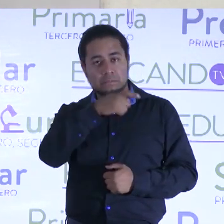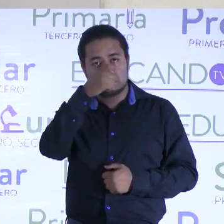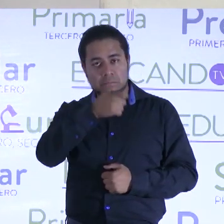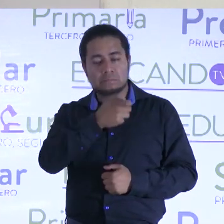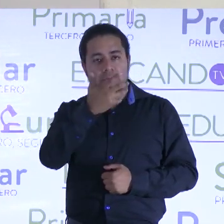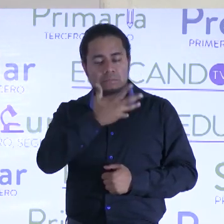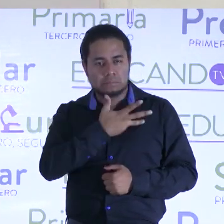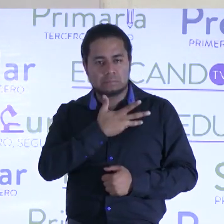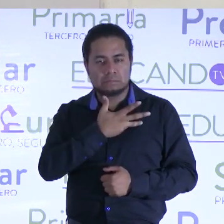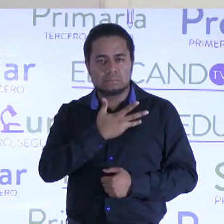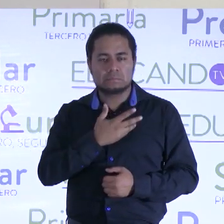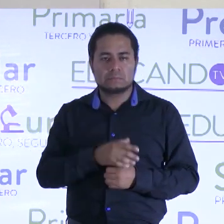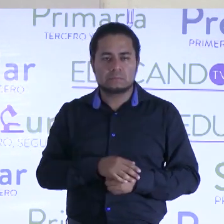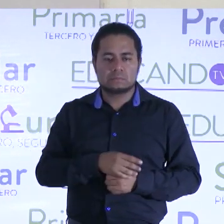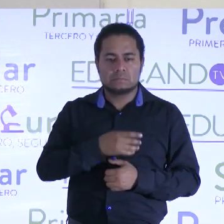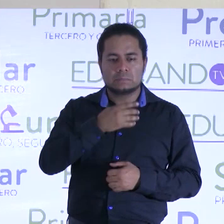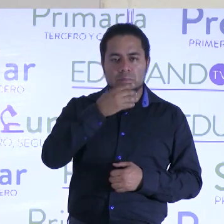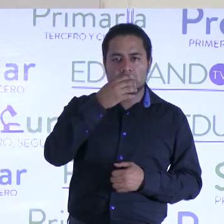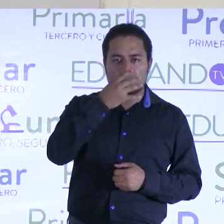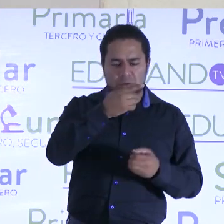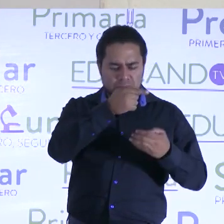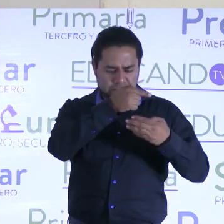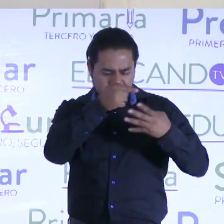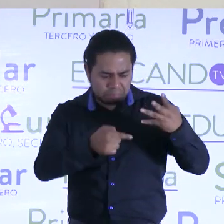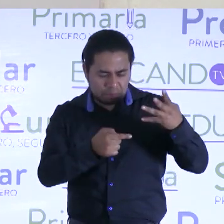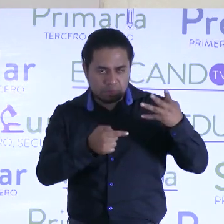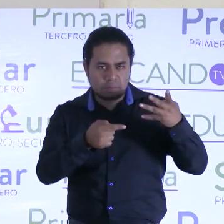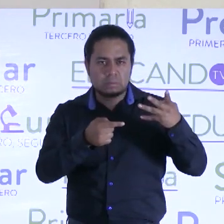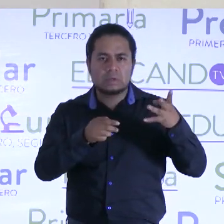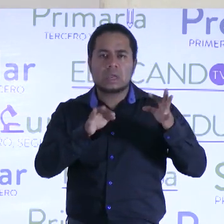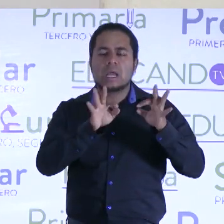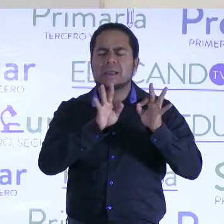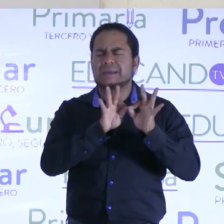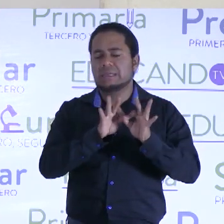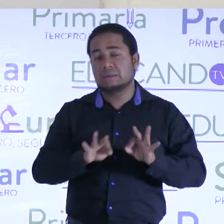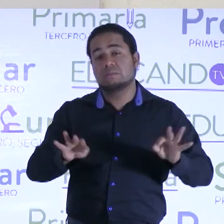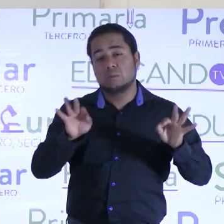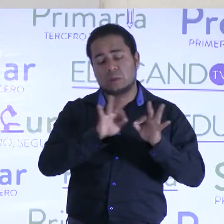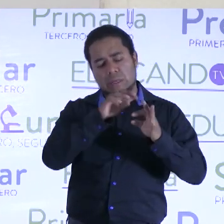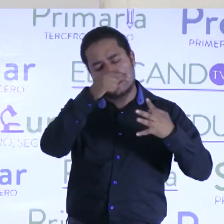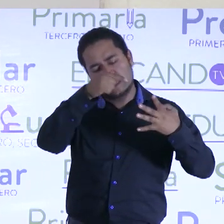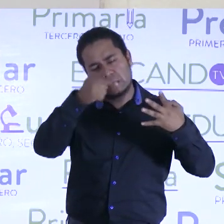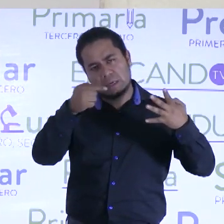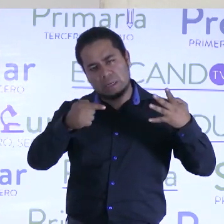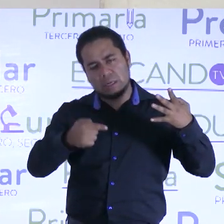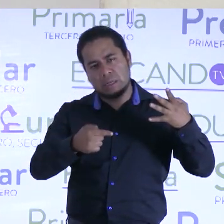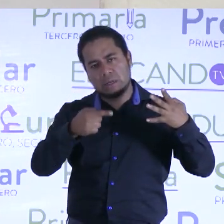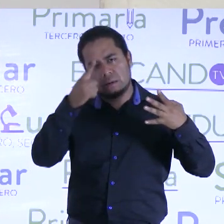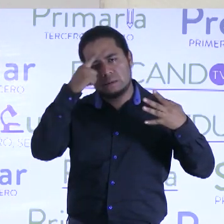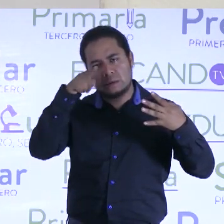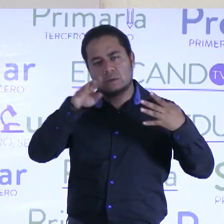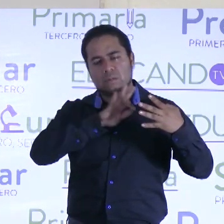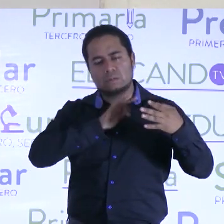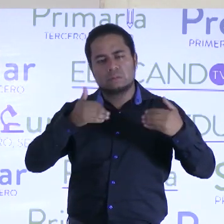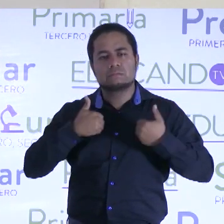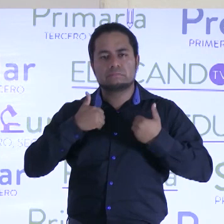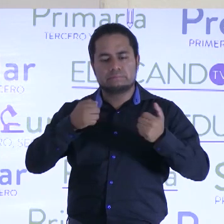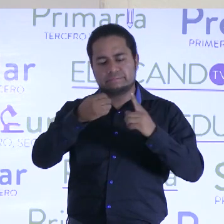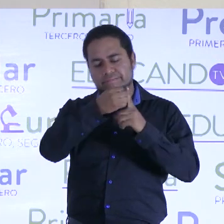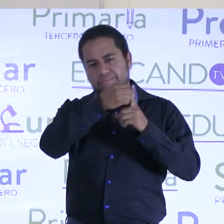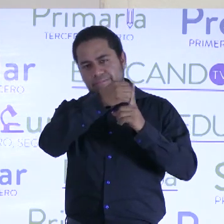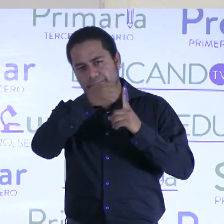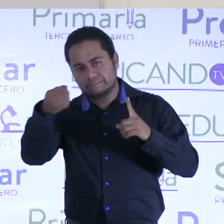correcta. De este lado, tenemos cuatro puntos muy importantes, los cuales nos